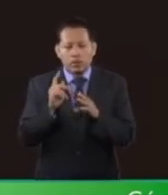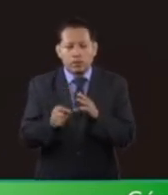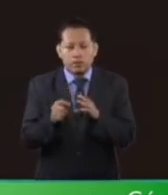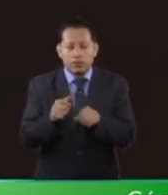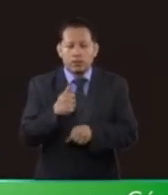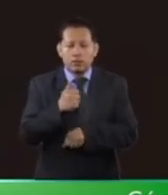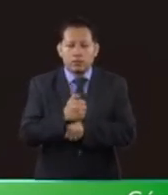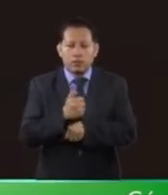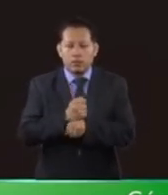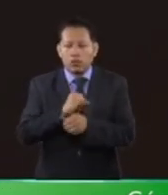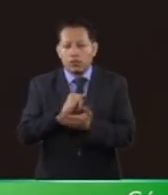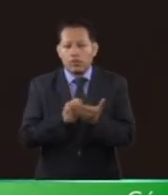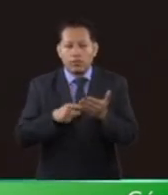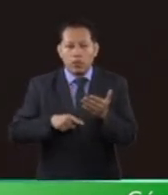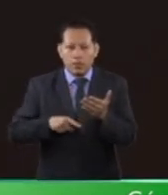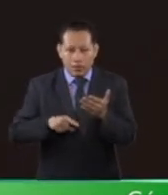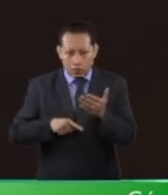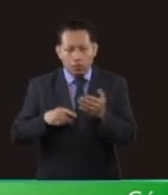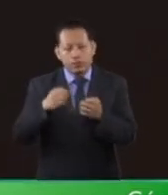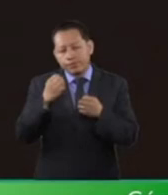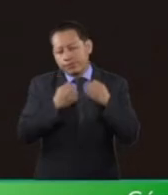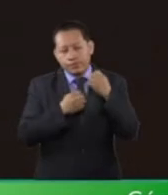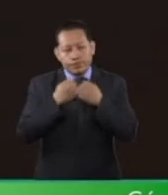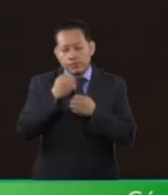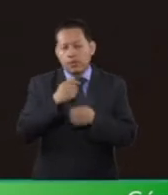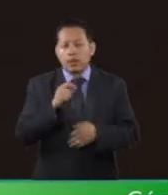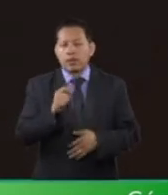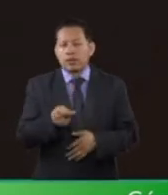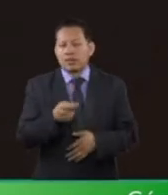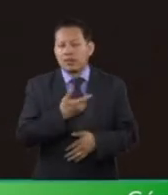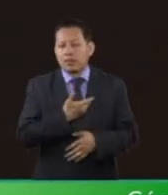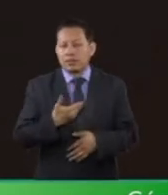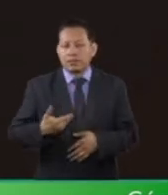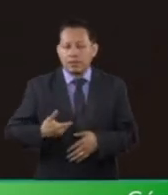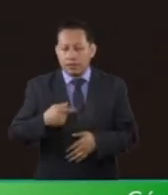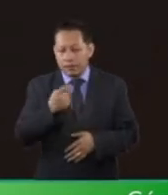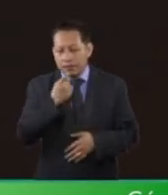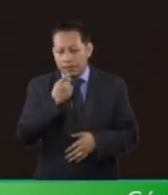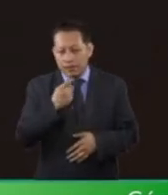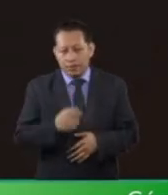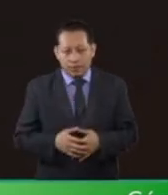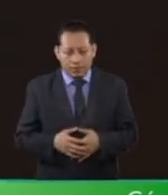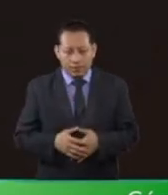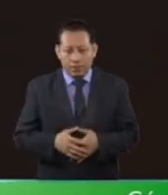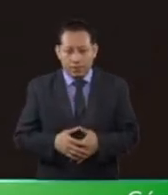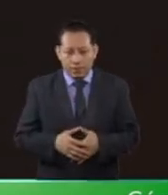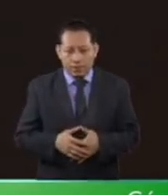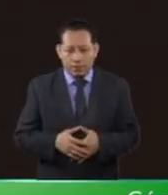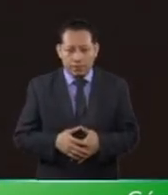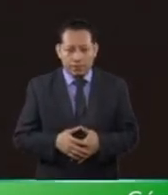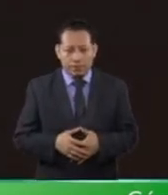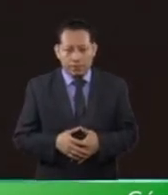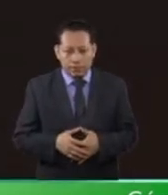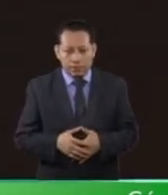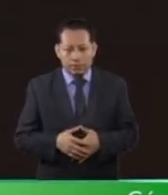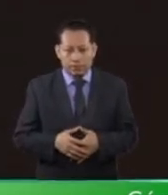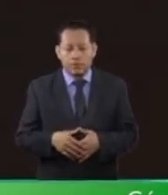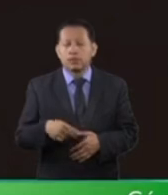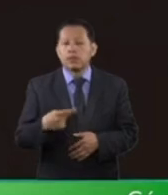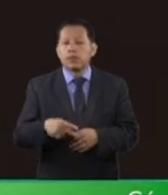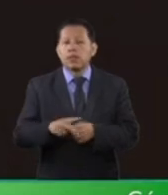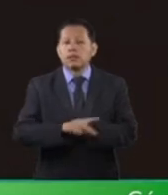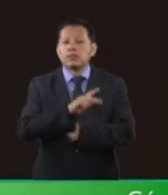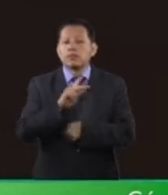sexto informe de gobierno del presidente López Obrador, en un país